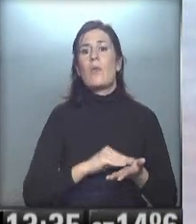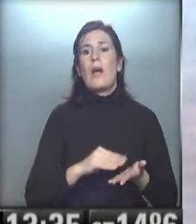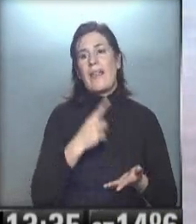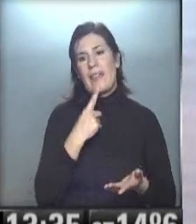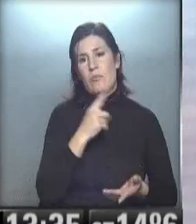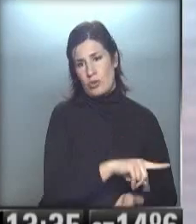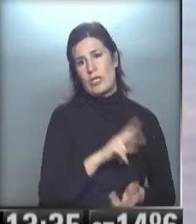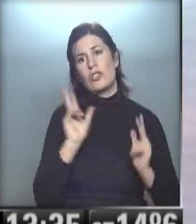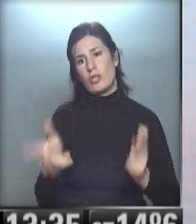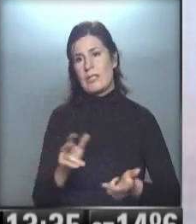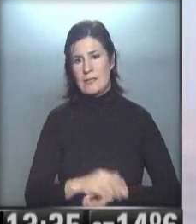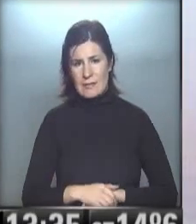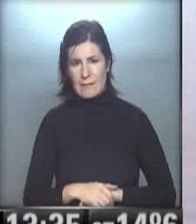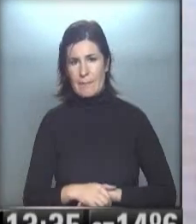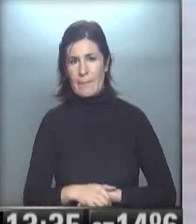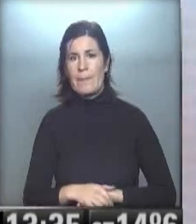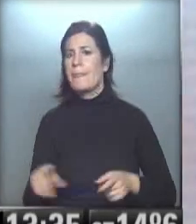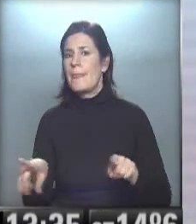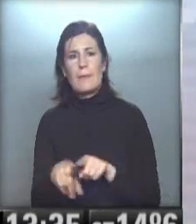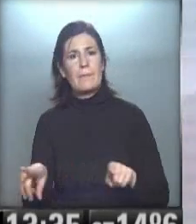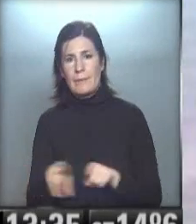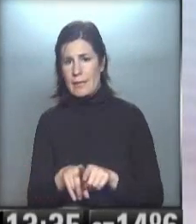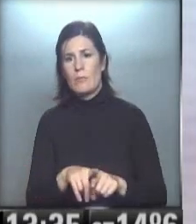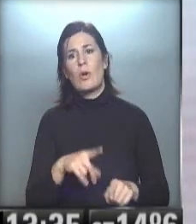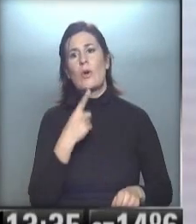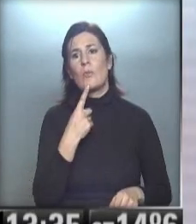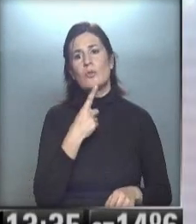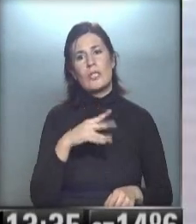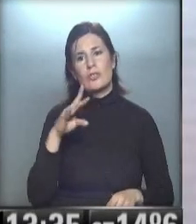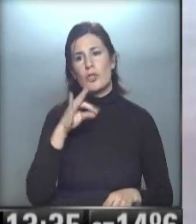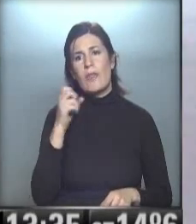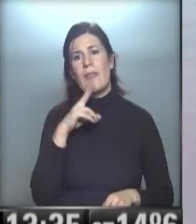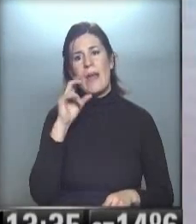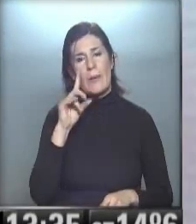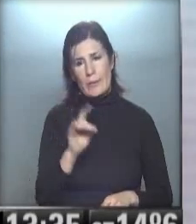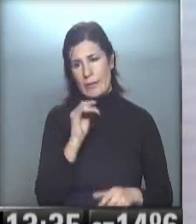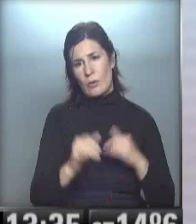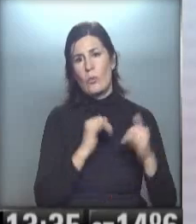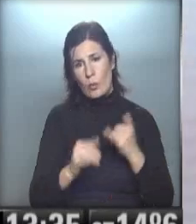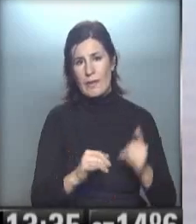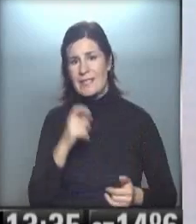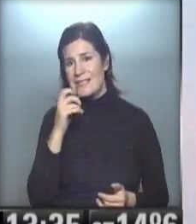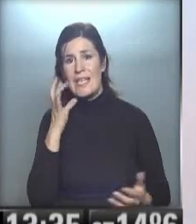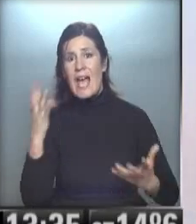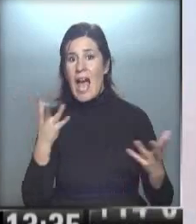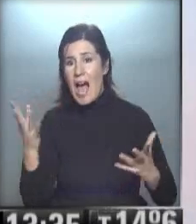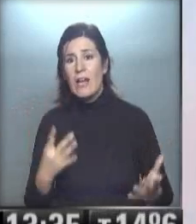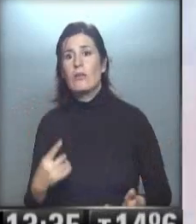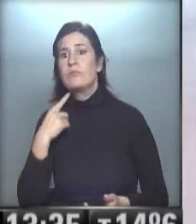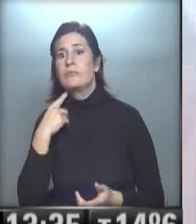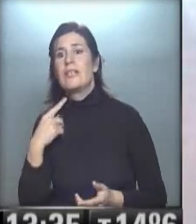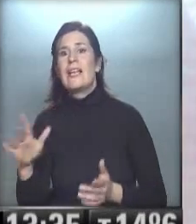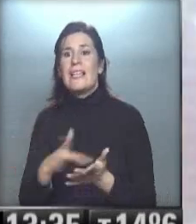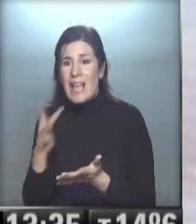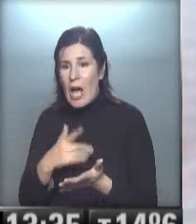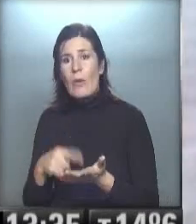eso, lo cual confirma la versión de Benítez y le resulta bastante conveniente. Si se llega a descubrir algo en la tablet, en la computadora de esta